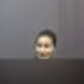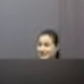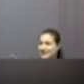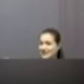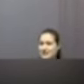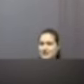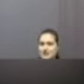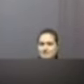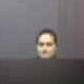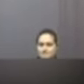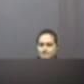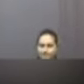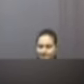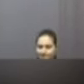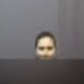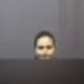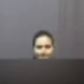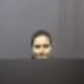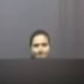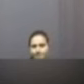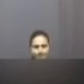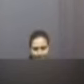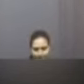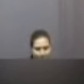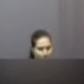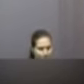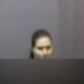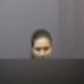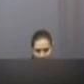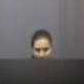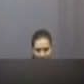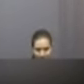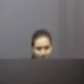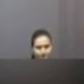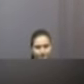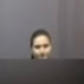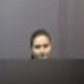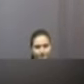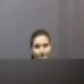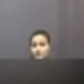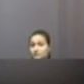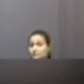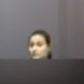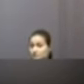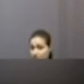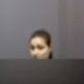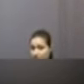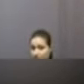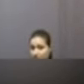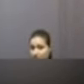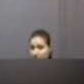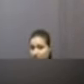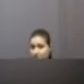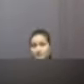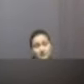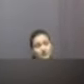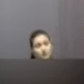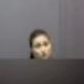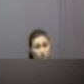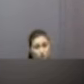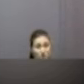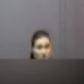aplicarlo y ellos presentaron una solución una propuesta de simplificar el